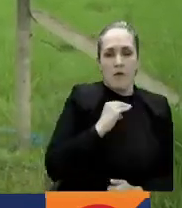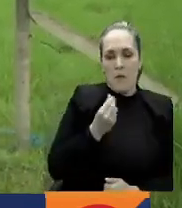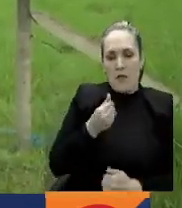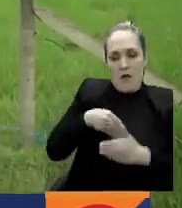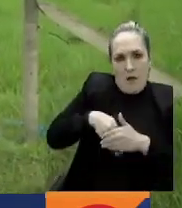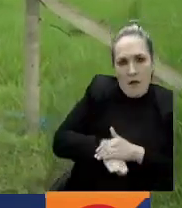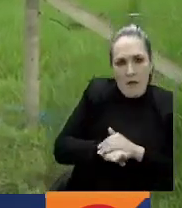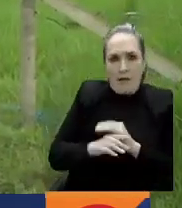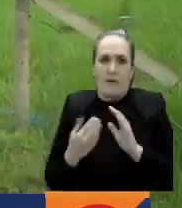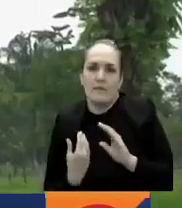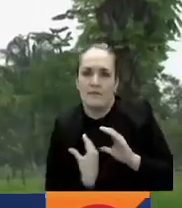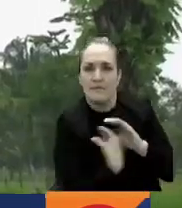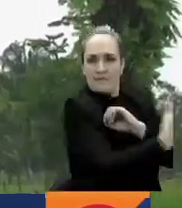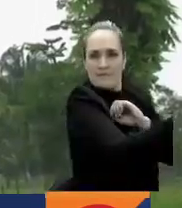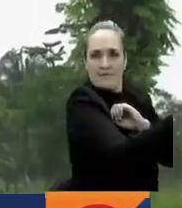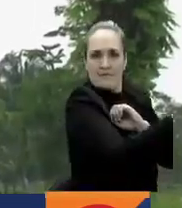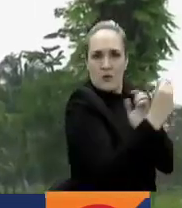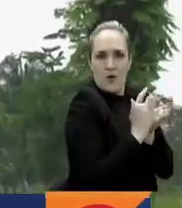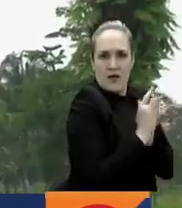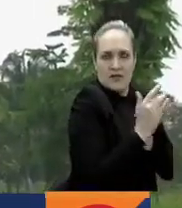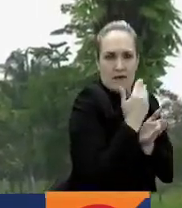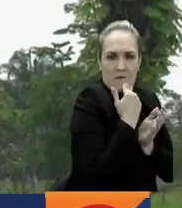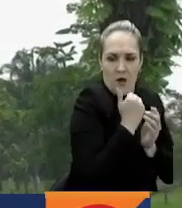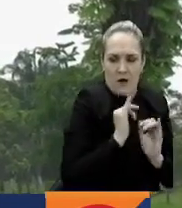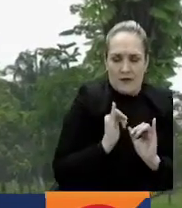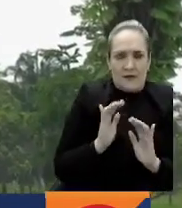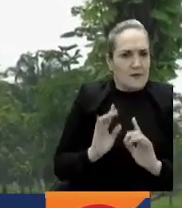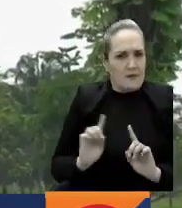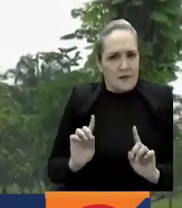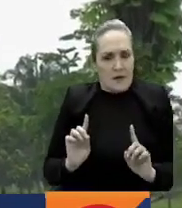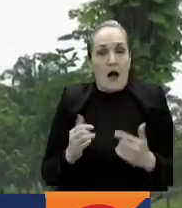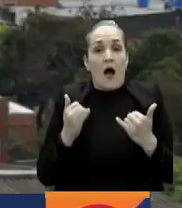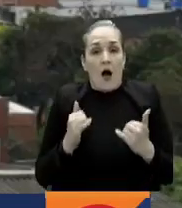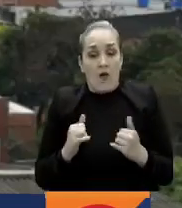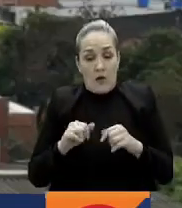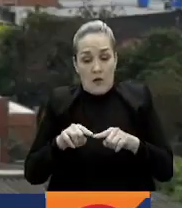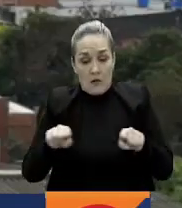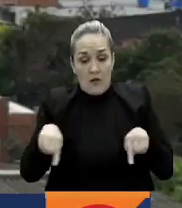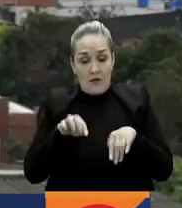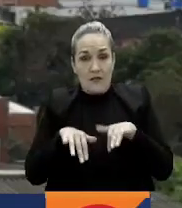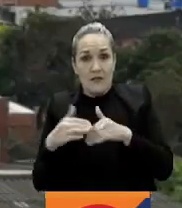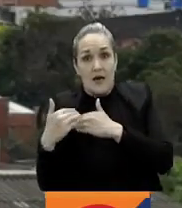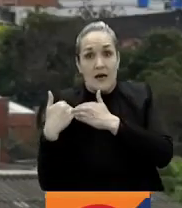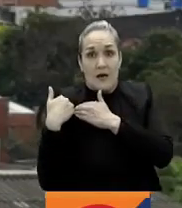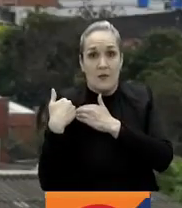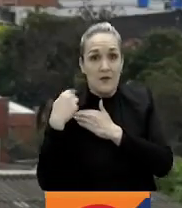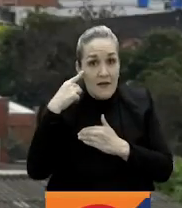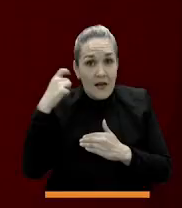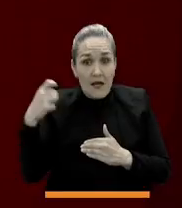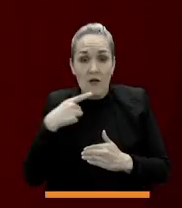igual manera, las autoridades de gestión del riesgo acordaron el inicio de simulacros en las...